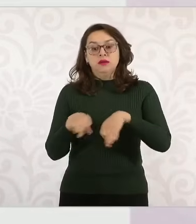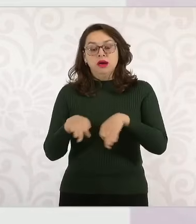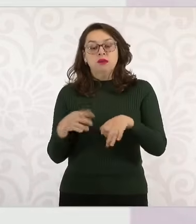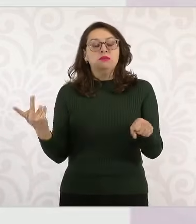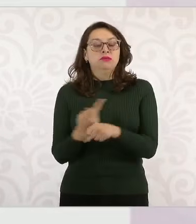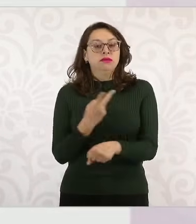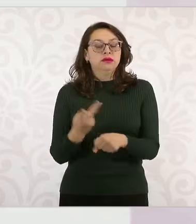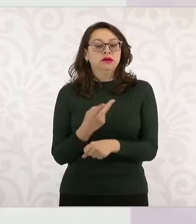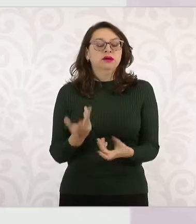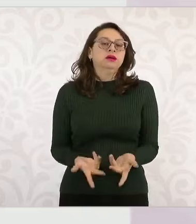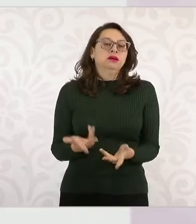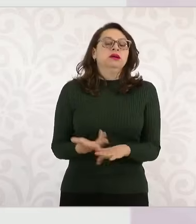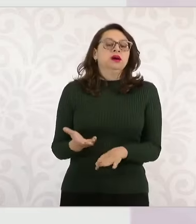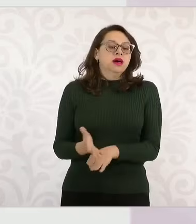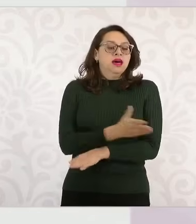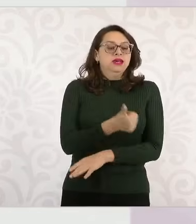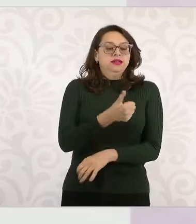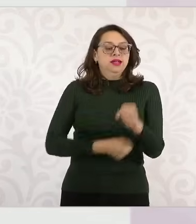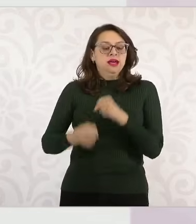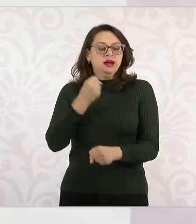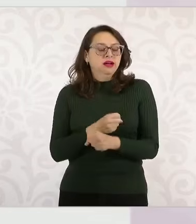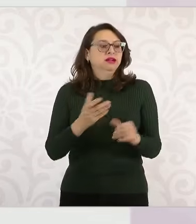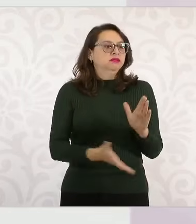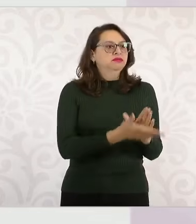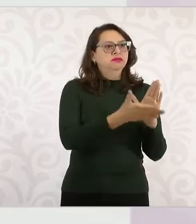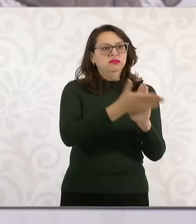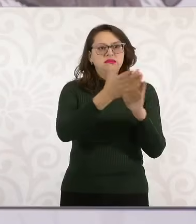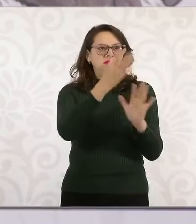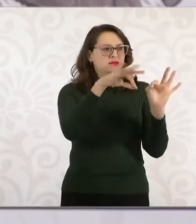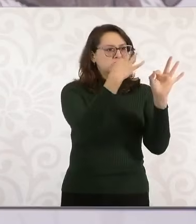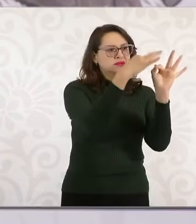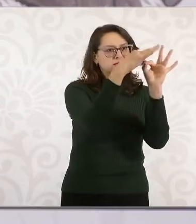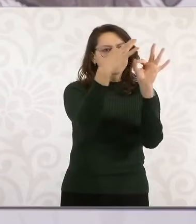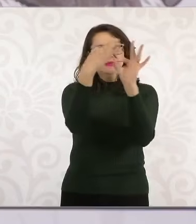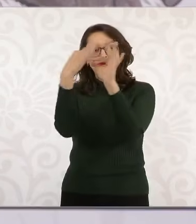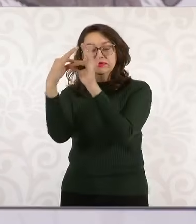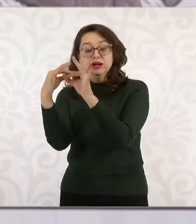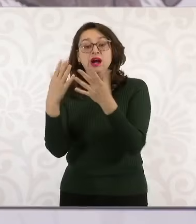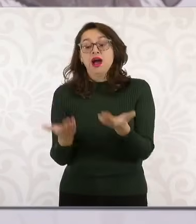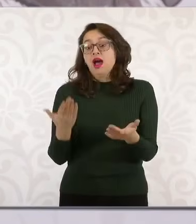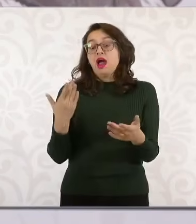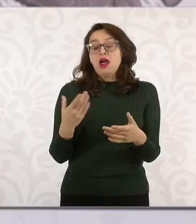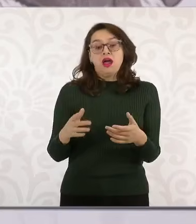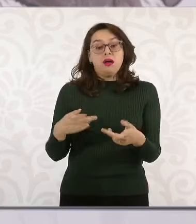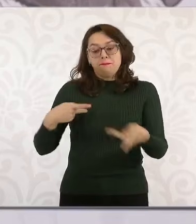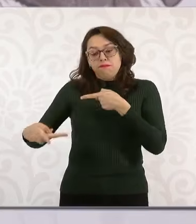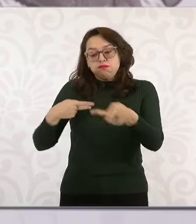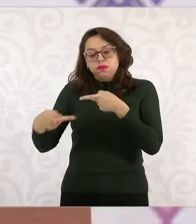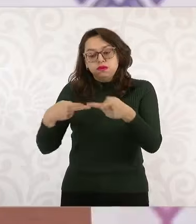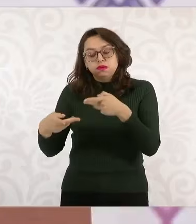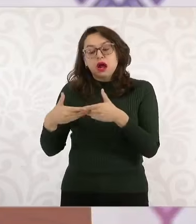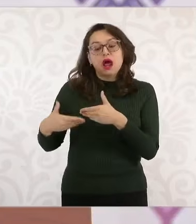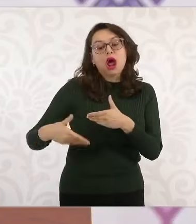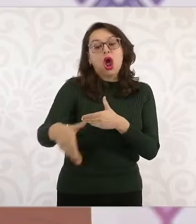del presidente López Obrador y apenas iniciaron los proyectos ejecutivos de las nuevas obras, a pesar de que el segundo semestre